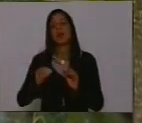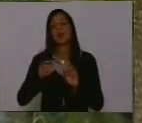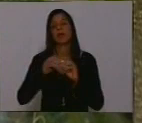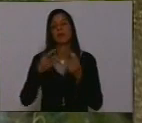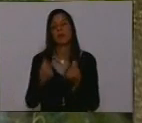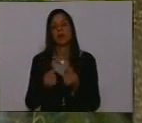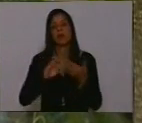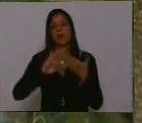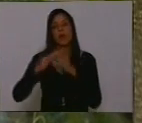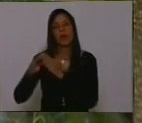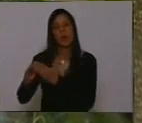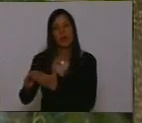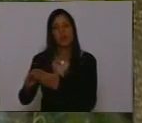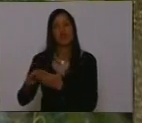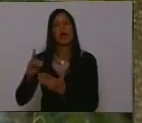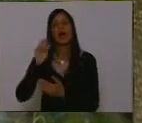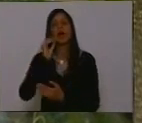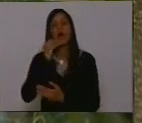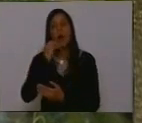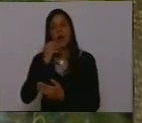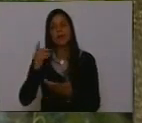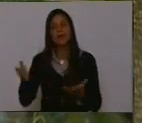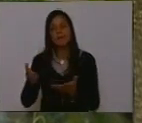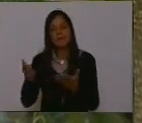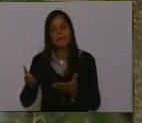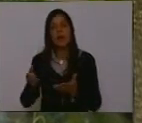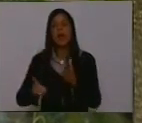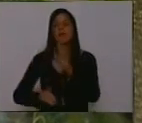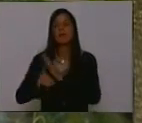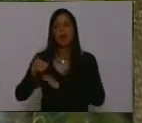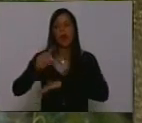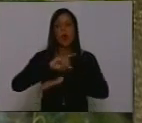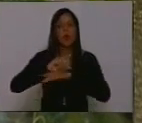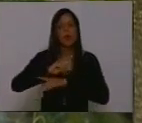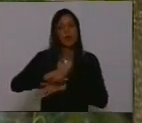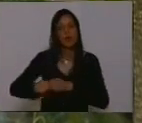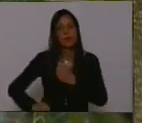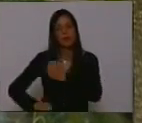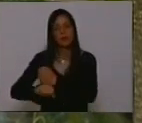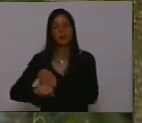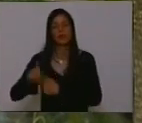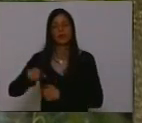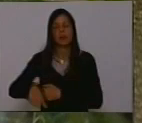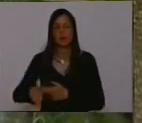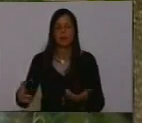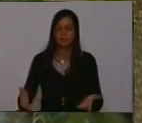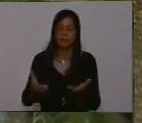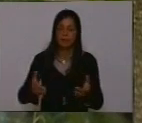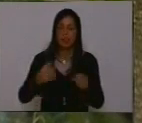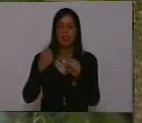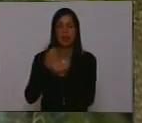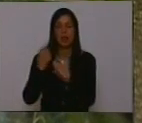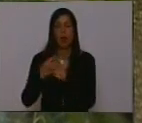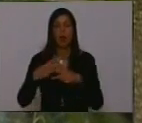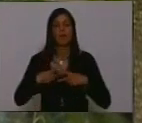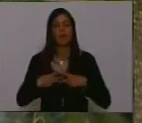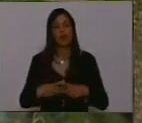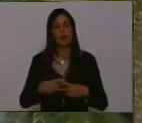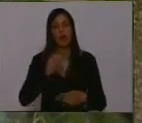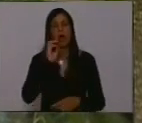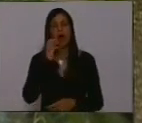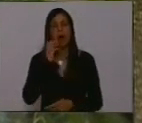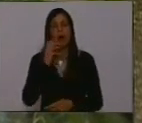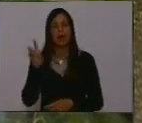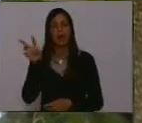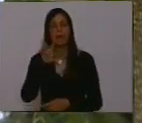desarrollo endógeno. Se promoverá el trabajo voluntario, libremente elegido y responsable de las y los